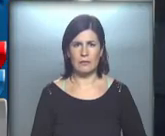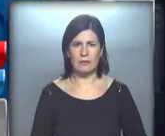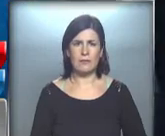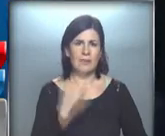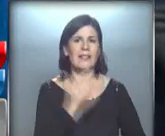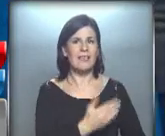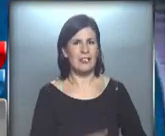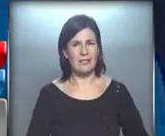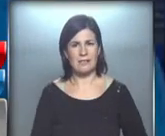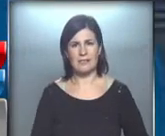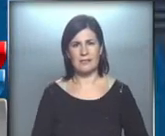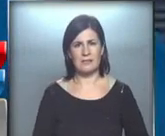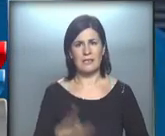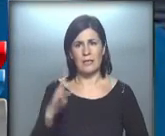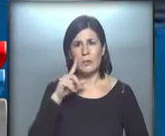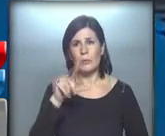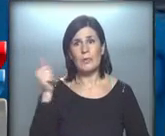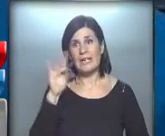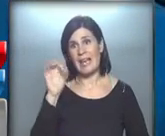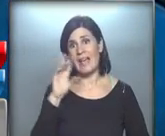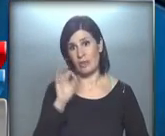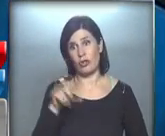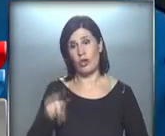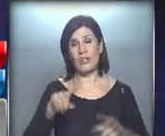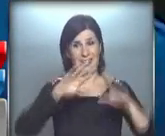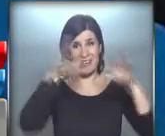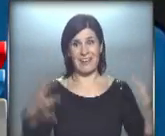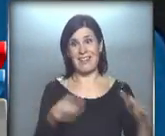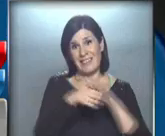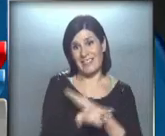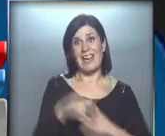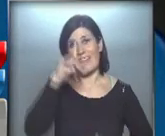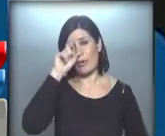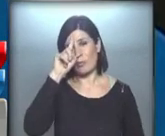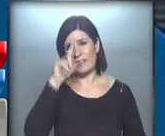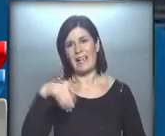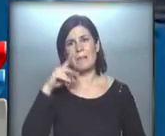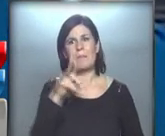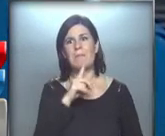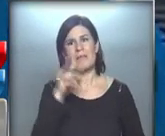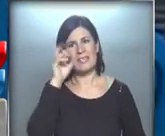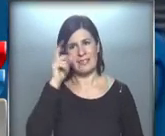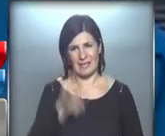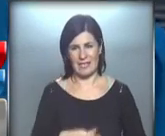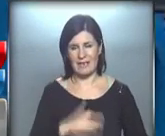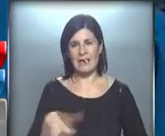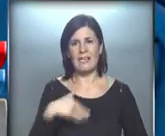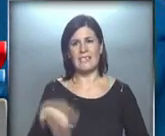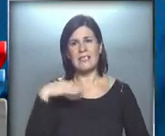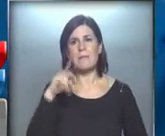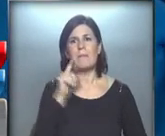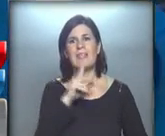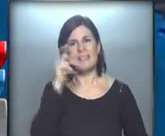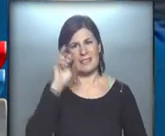Muchas gracias, Bilardo, que está en este momento en el hall central del sanatorio Mitre, sobre Bartolomé Mitre al 2500, acaba de ingresar hablando por